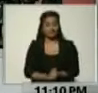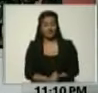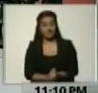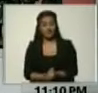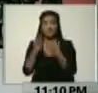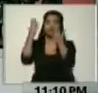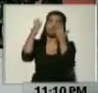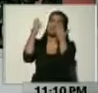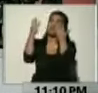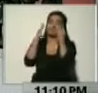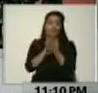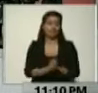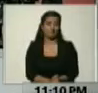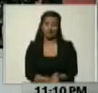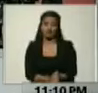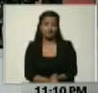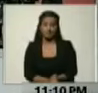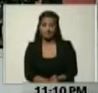Ay, Dios mío querido.